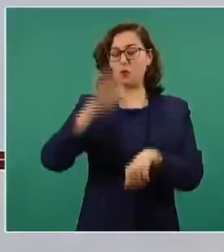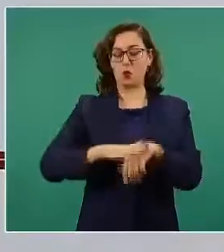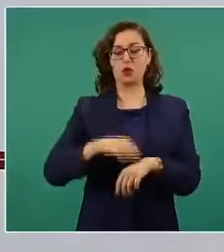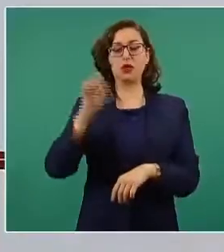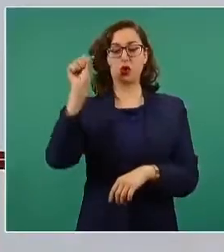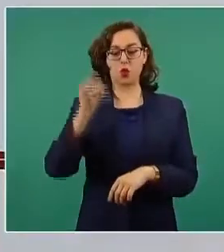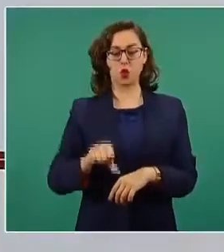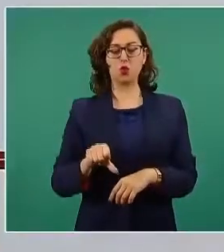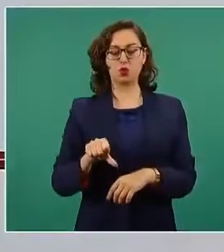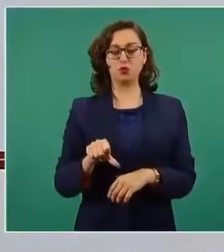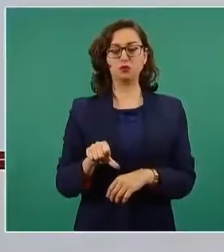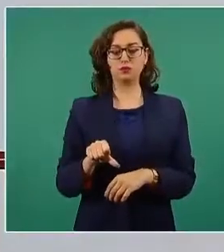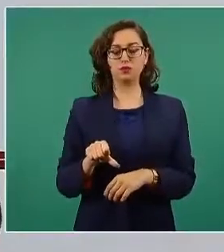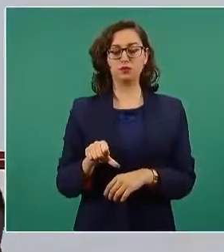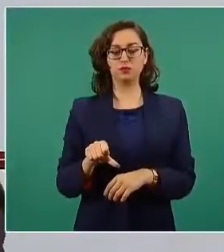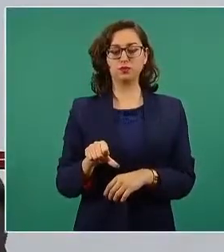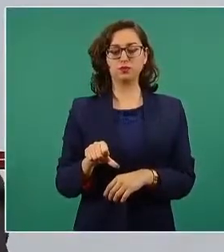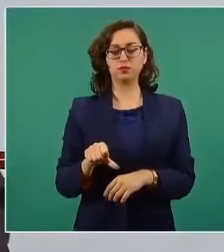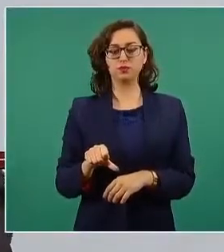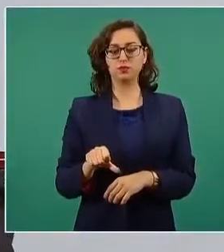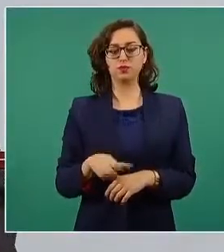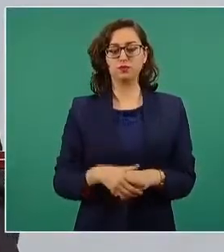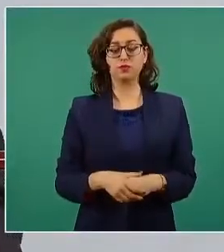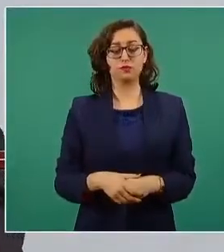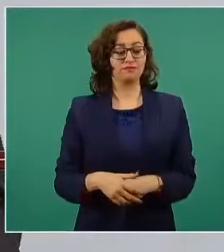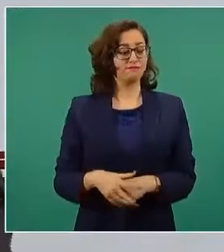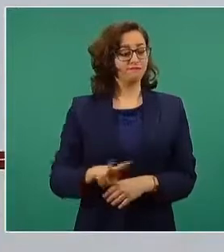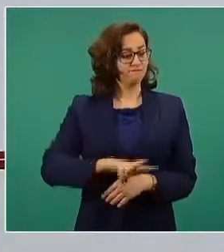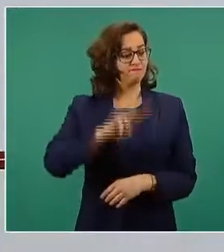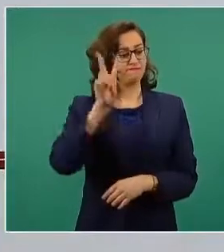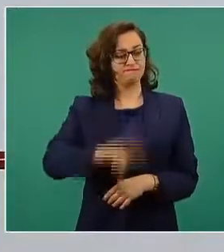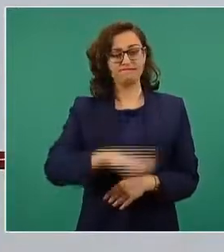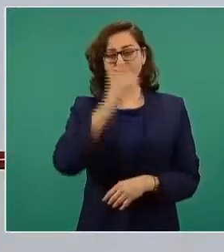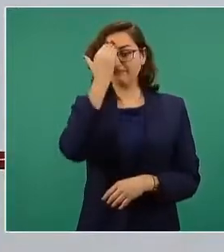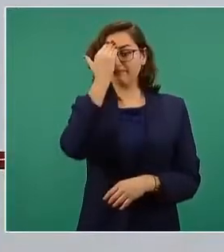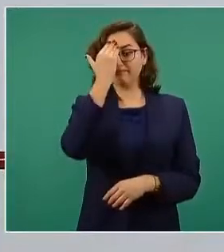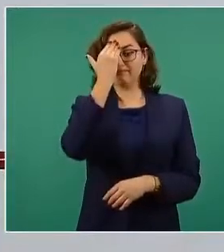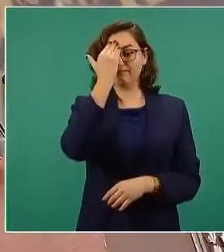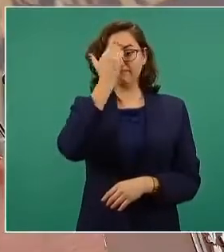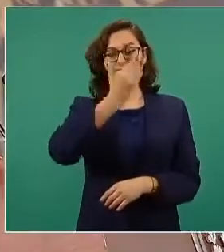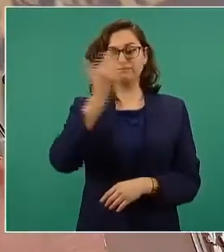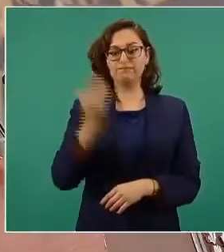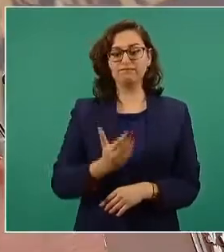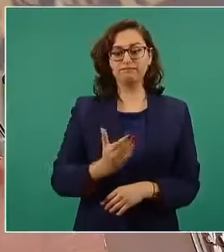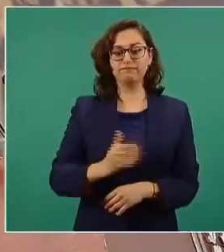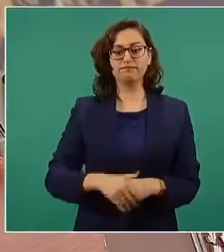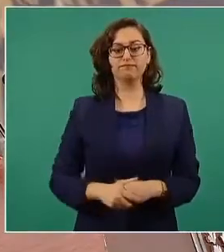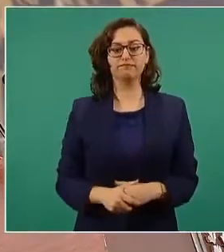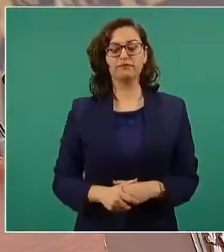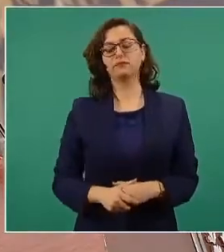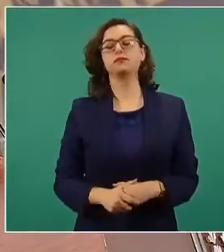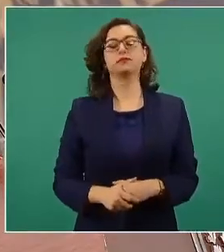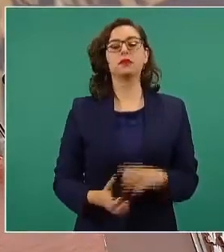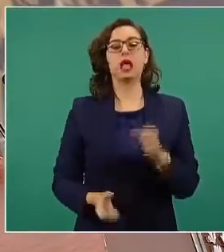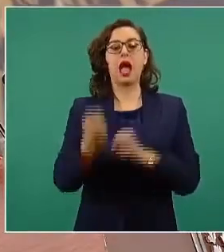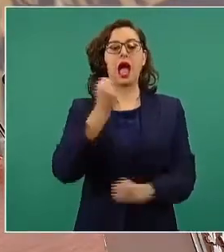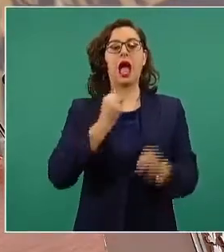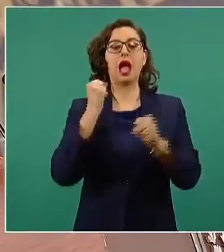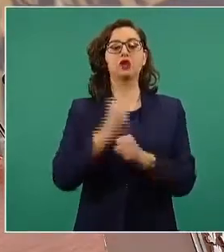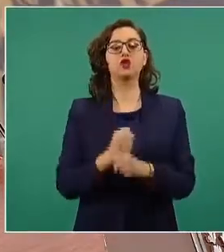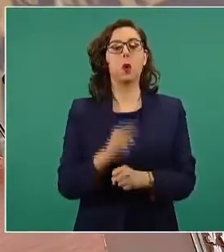muy lamentable, en